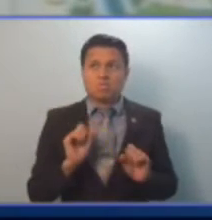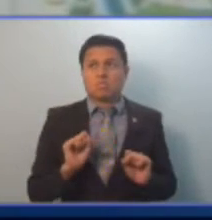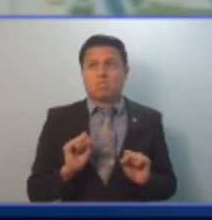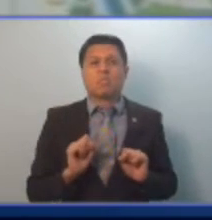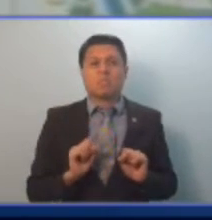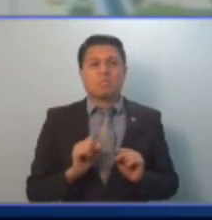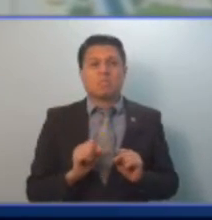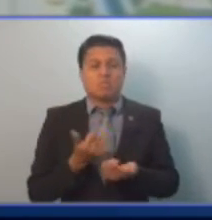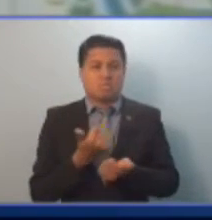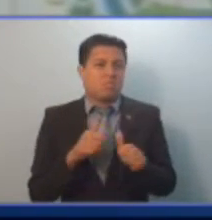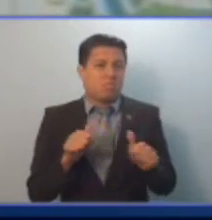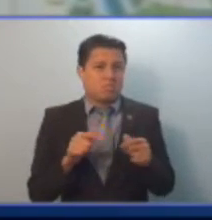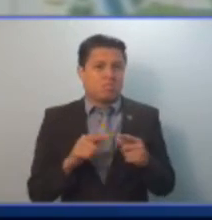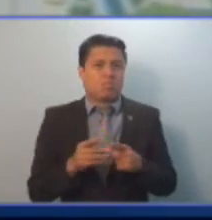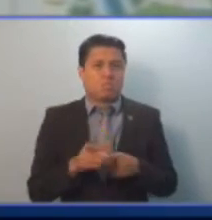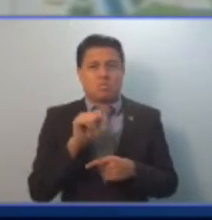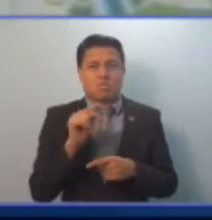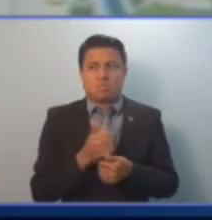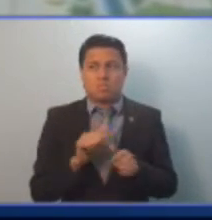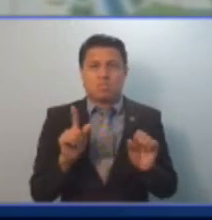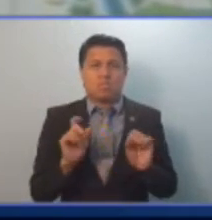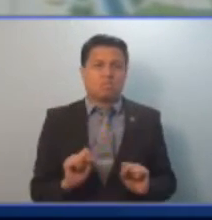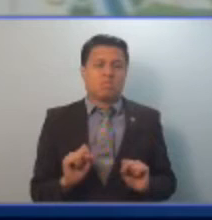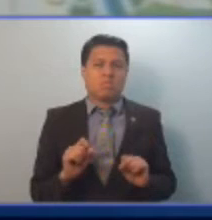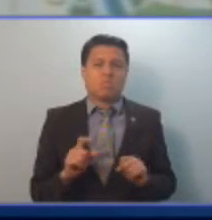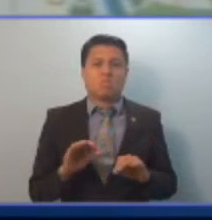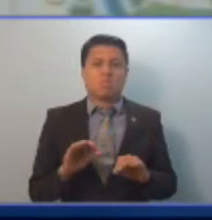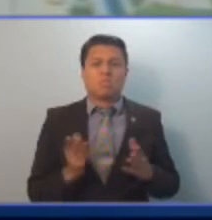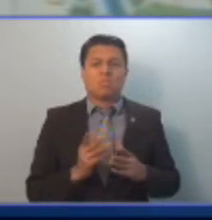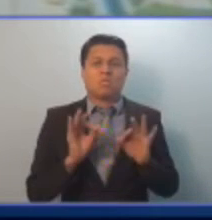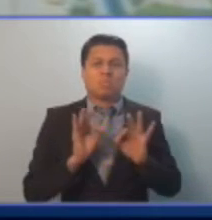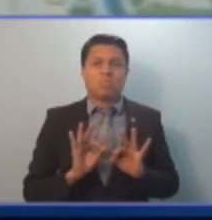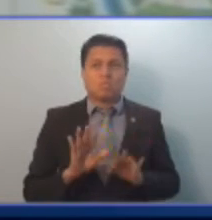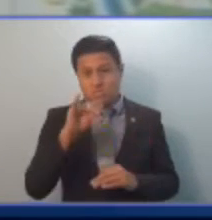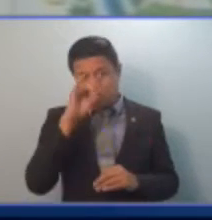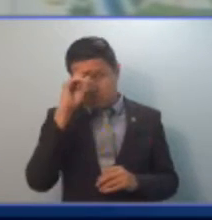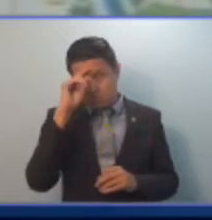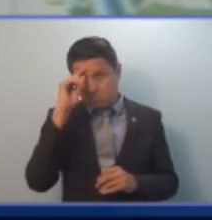autónomo, para que pudiera realizar mejor su trabajo.